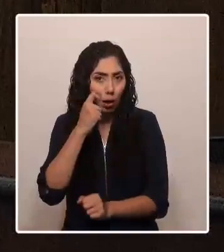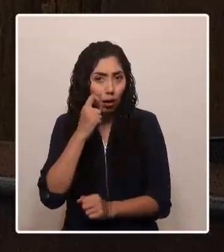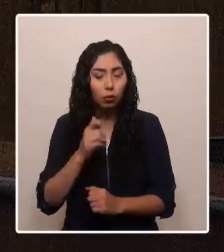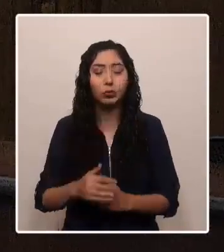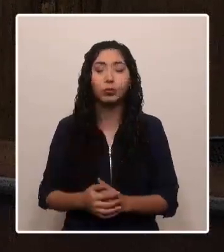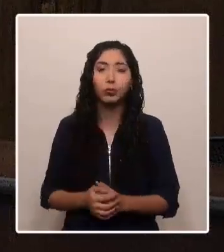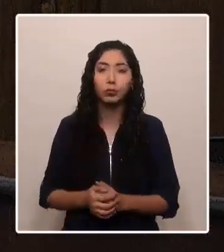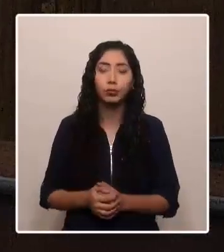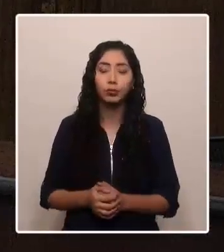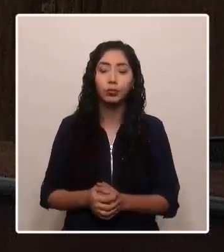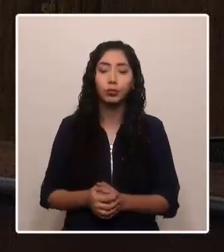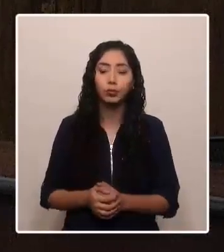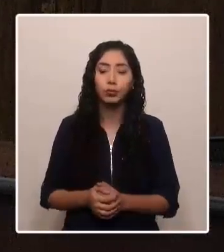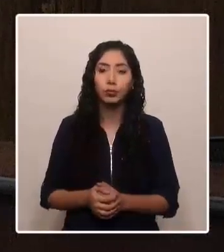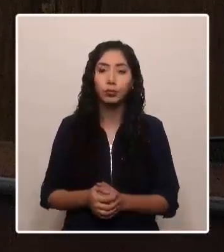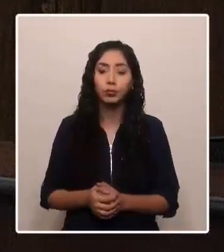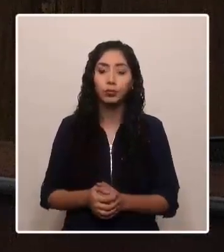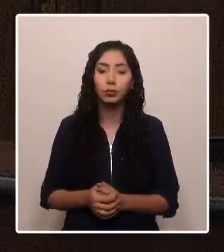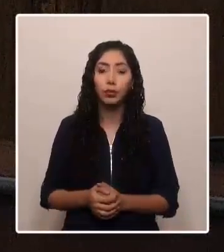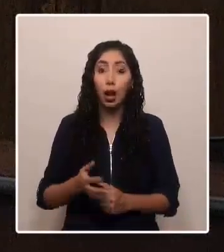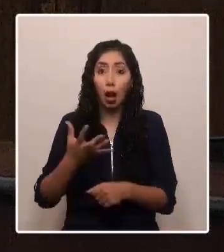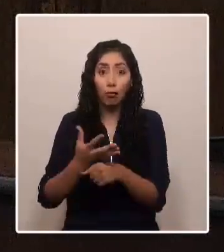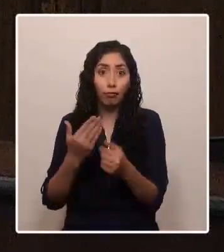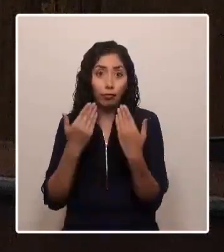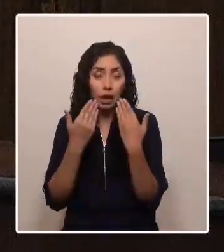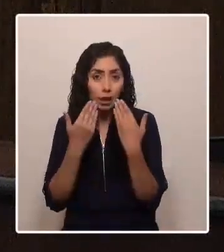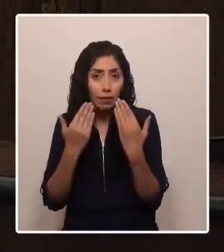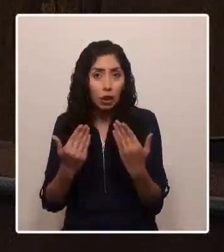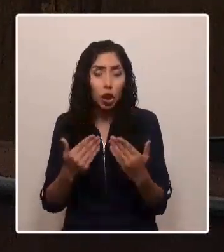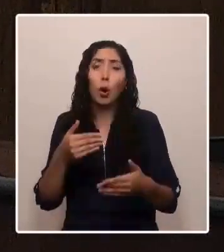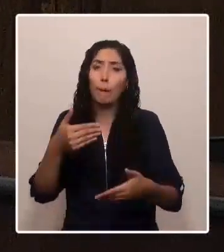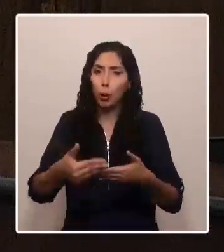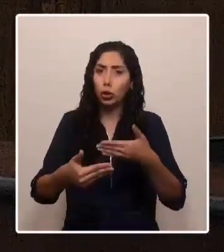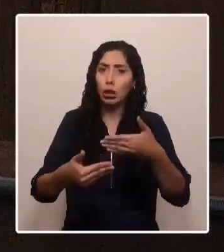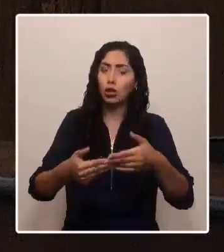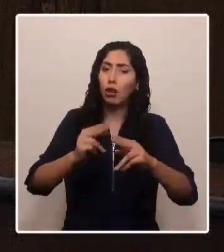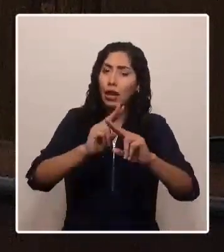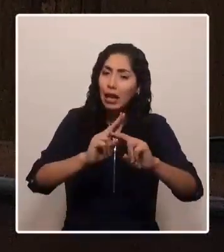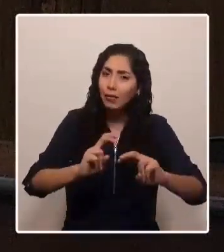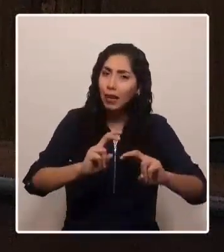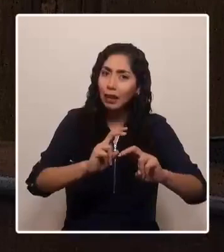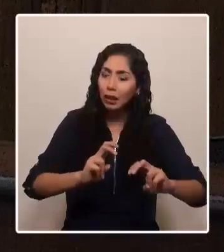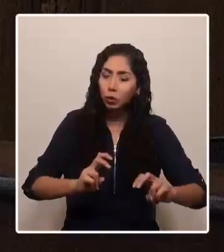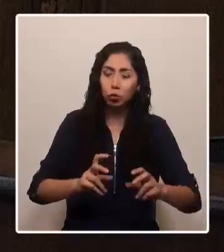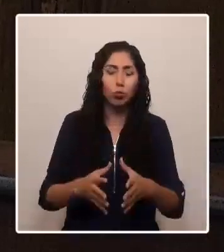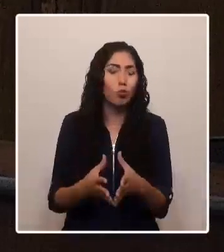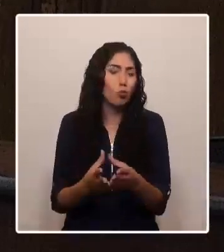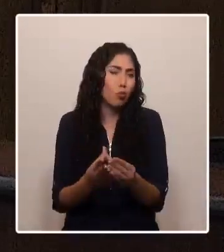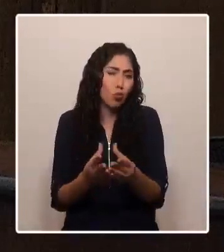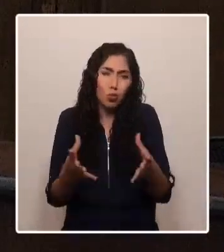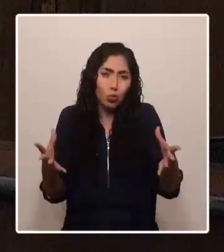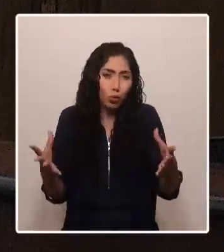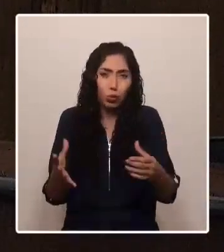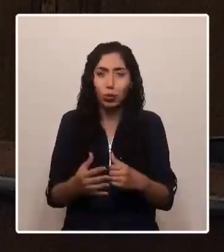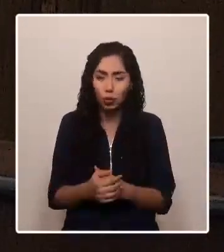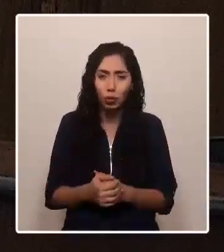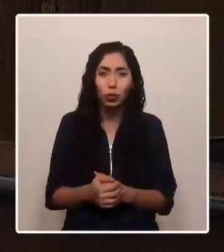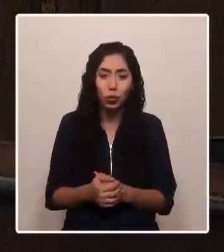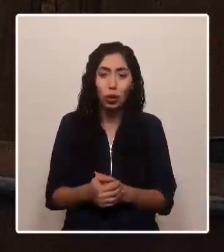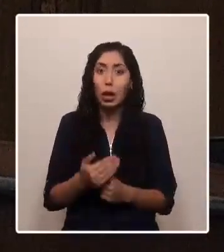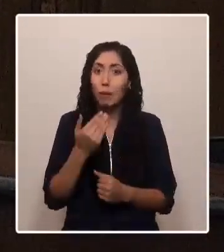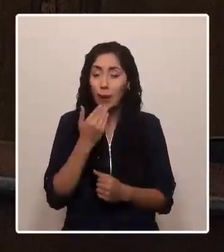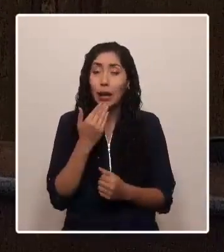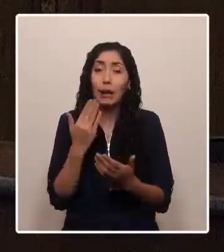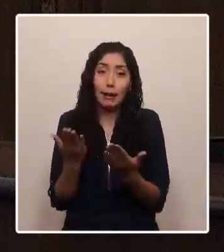Las potencialidades y beneficios de los procesos investigativos son inmensos, indeterminados y también